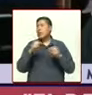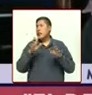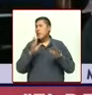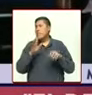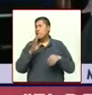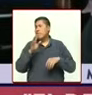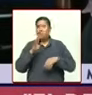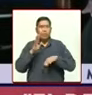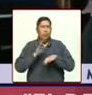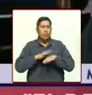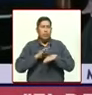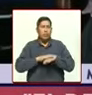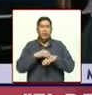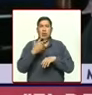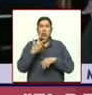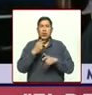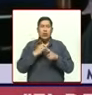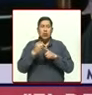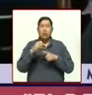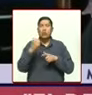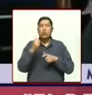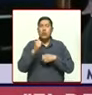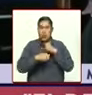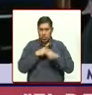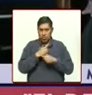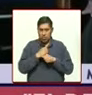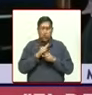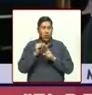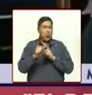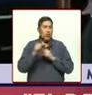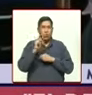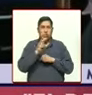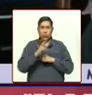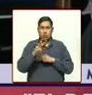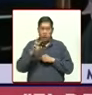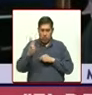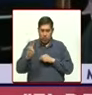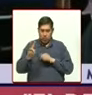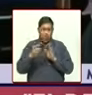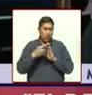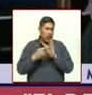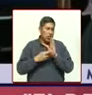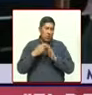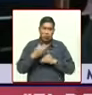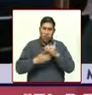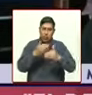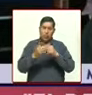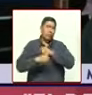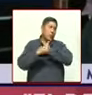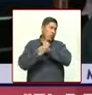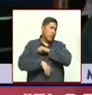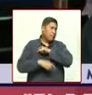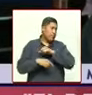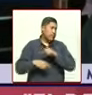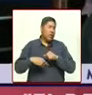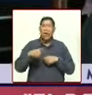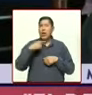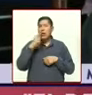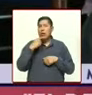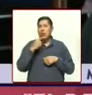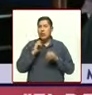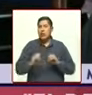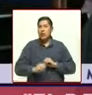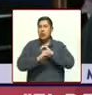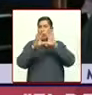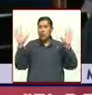privativa de libertad de este delito es de 3 a 10 años. El artículo 226 del Código de Procedimiento Penal señala de